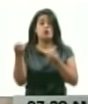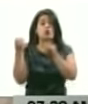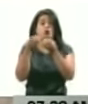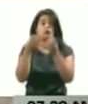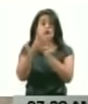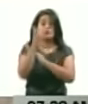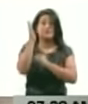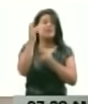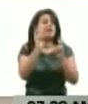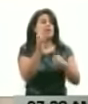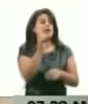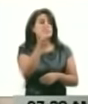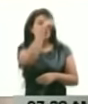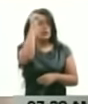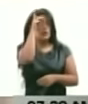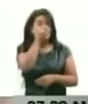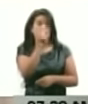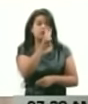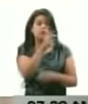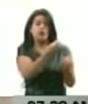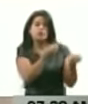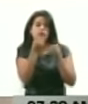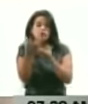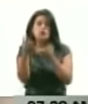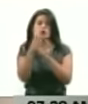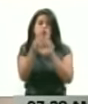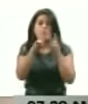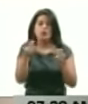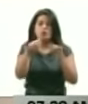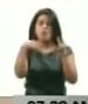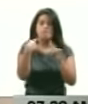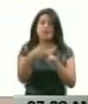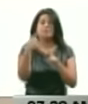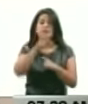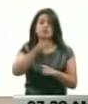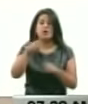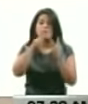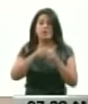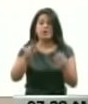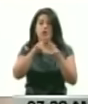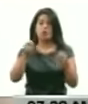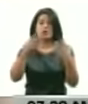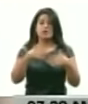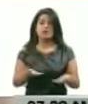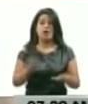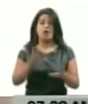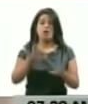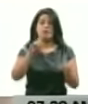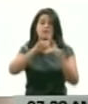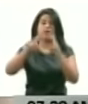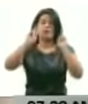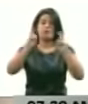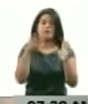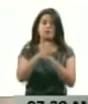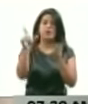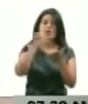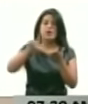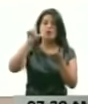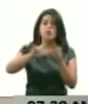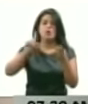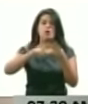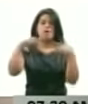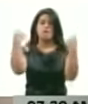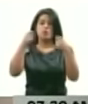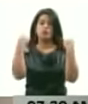Mirla Alcibiades y un sinfín de investigadores que versaron los temas sobre la literatura, sobre la promoción